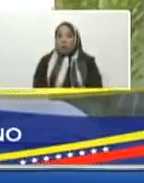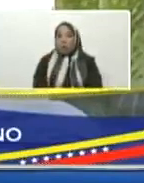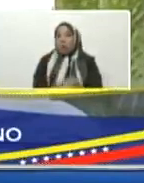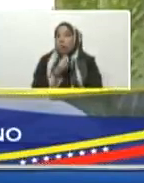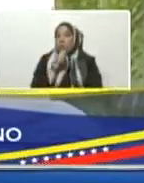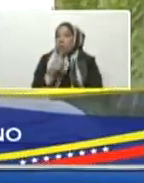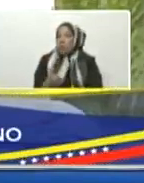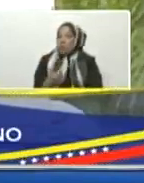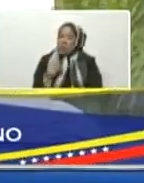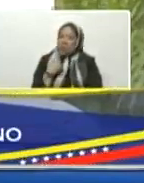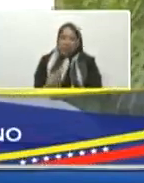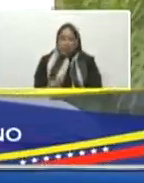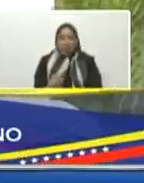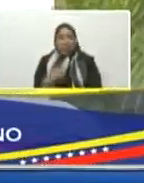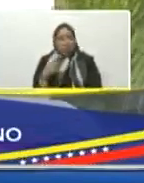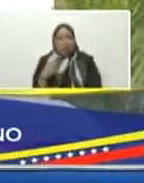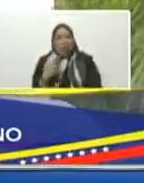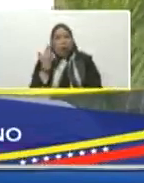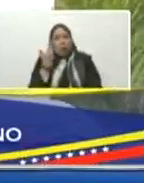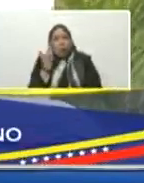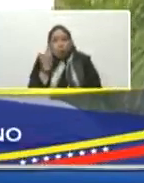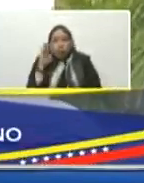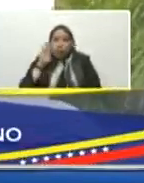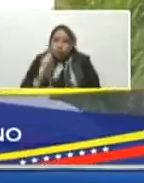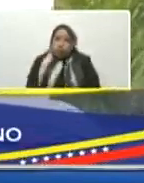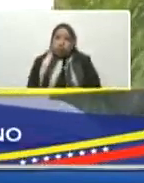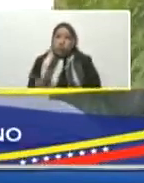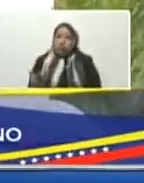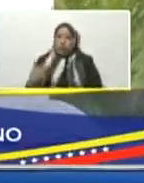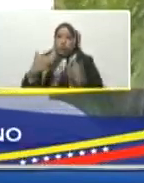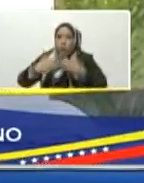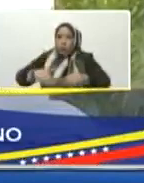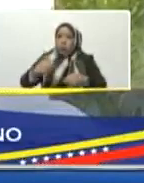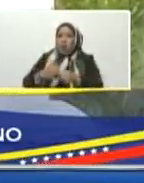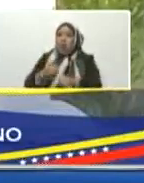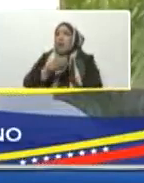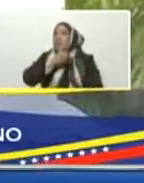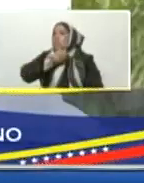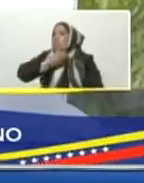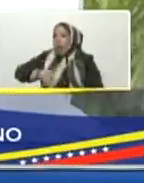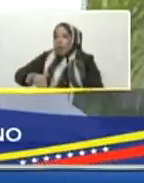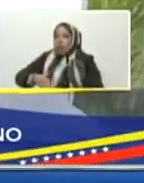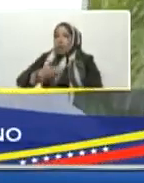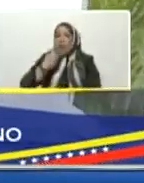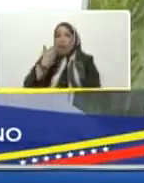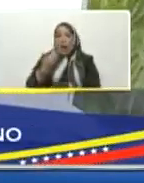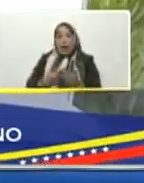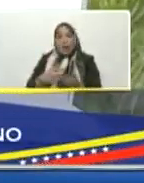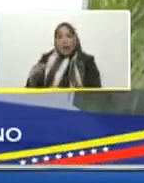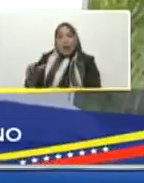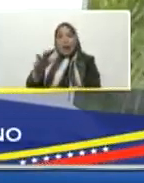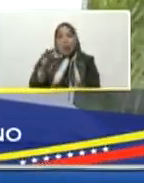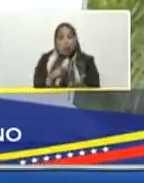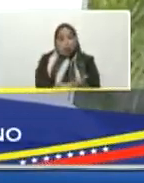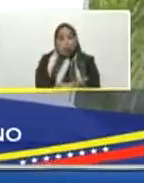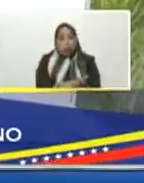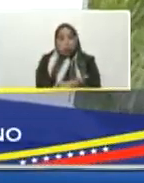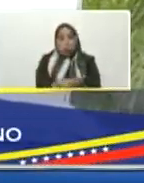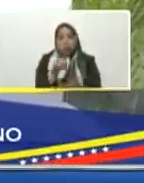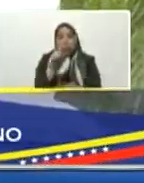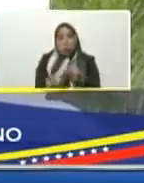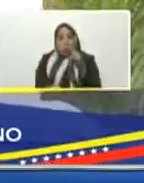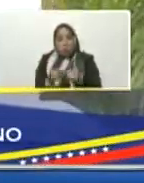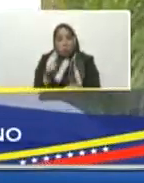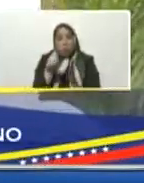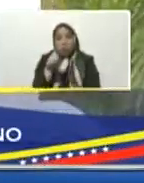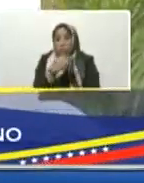desgraciada, si yo quisiera utilizar un término, y esos equipos se perdieron. Gracias a la aprobación de los recursos